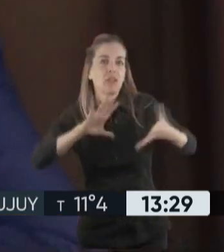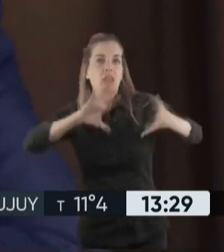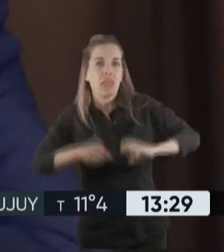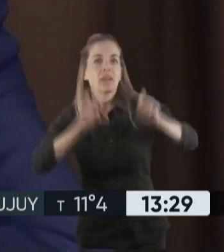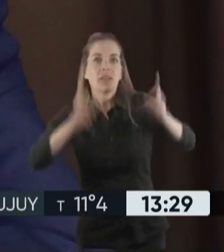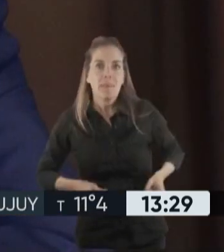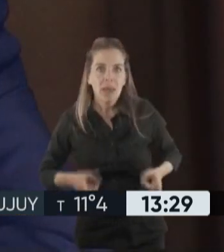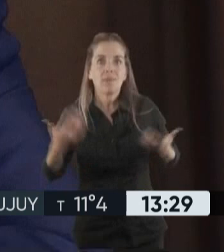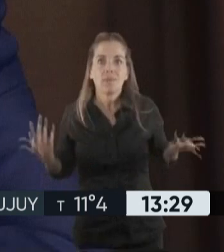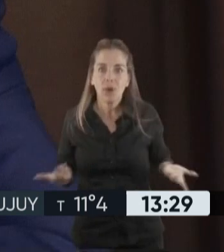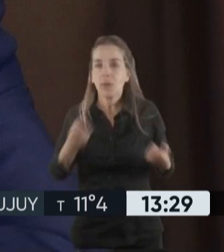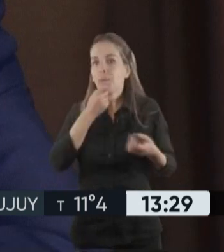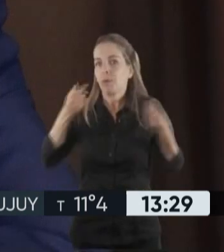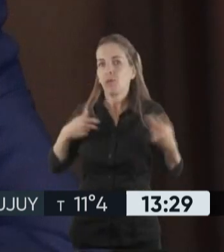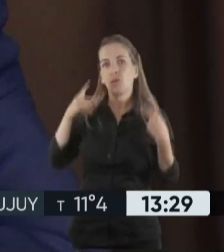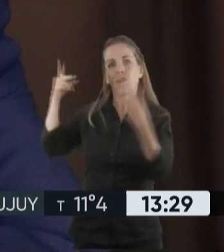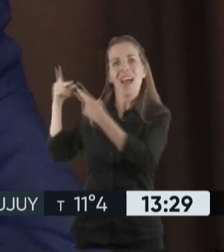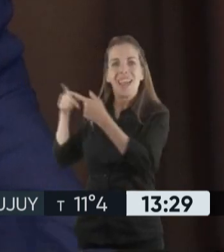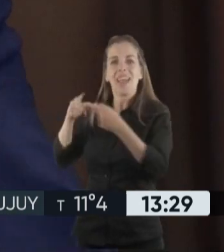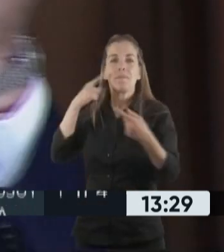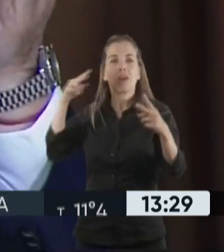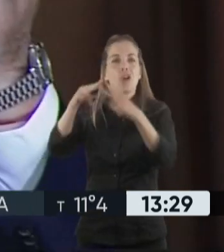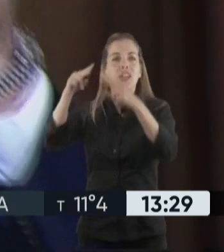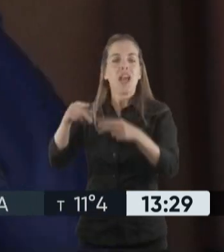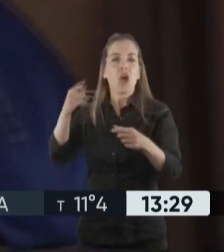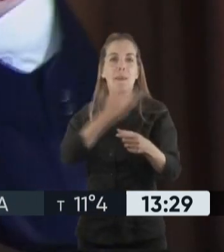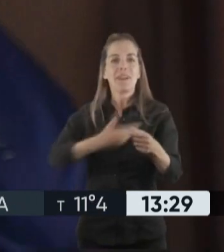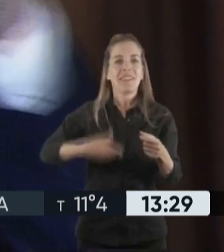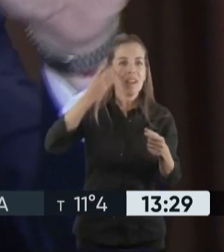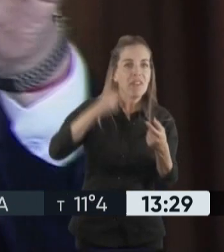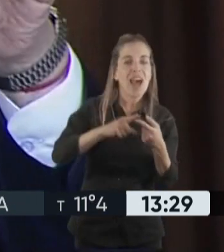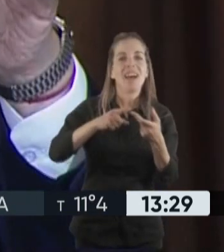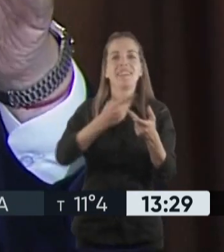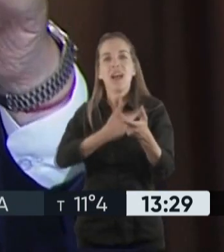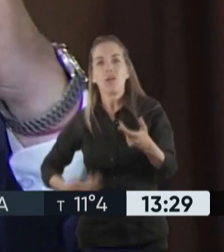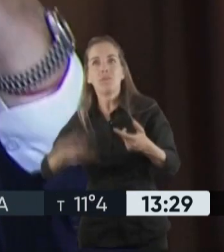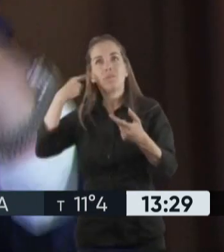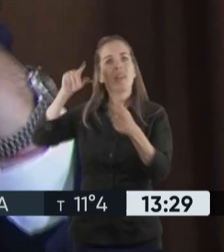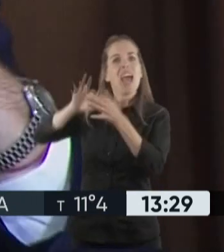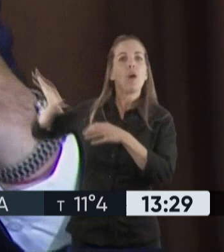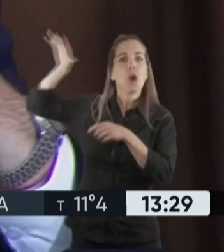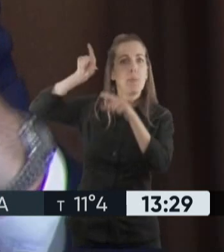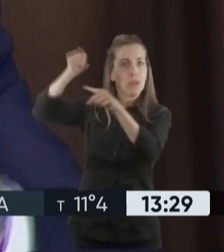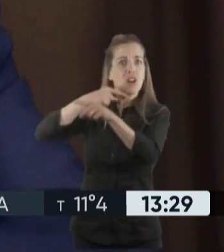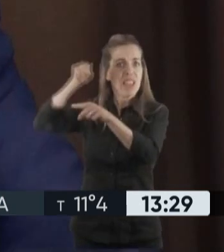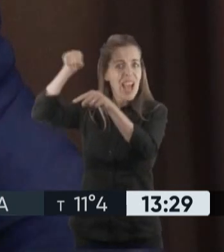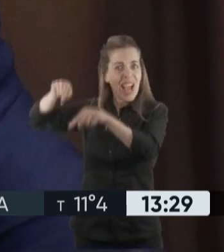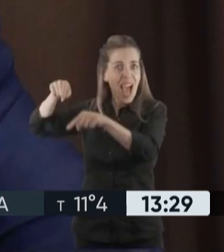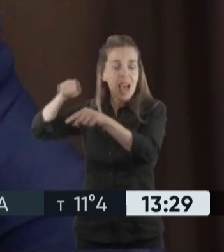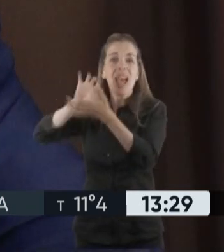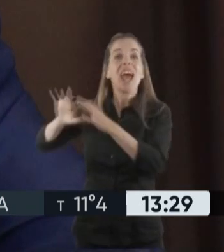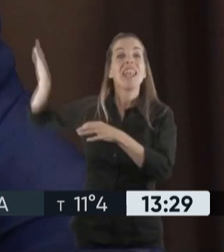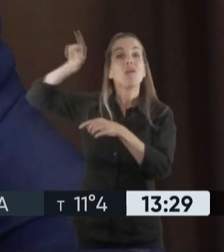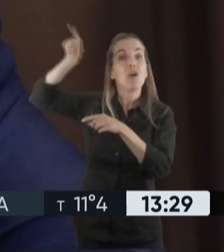Cuando yo lo visité a Macron y lo visité a Scholz, le dije, miren, ustedes acá en el norte se pelean, pero las hambrunas son en el sur.